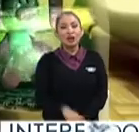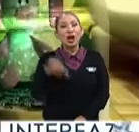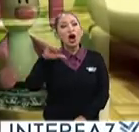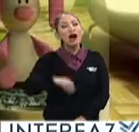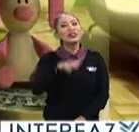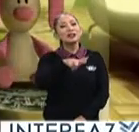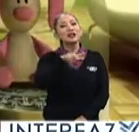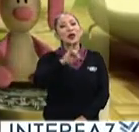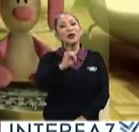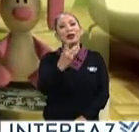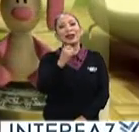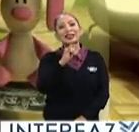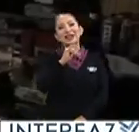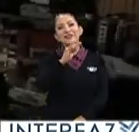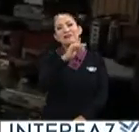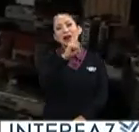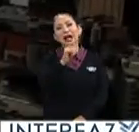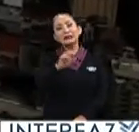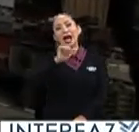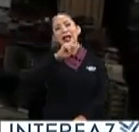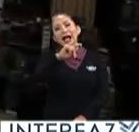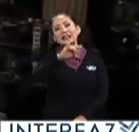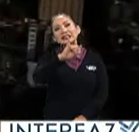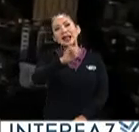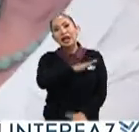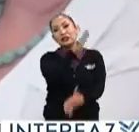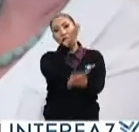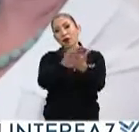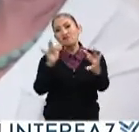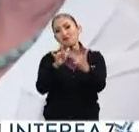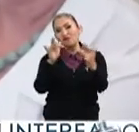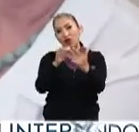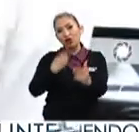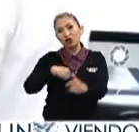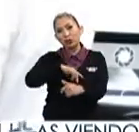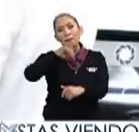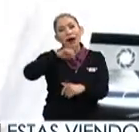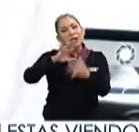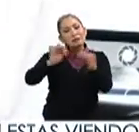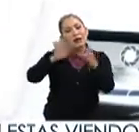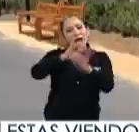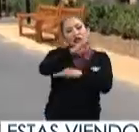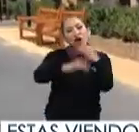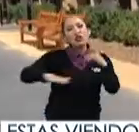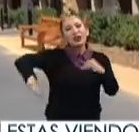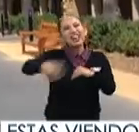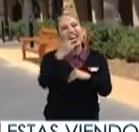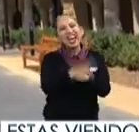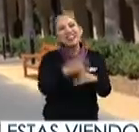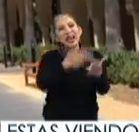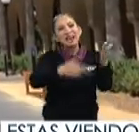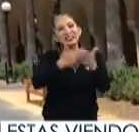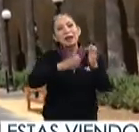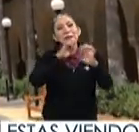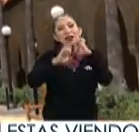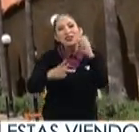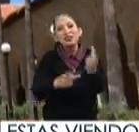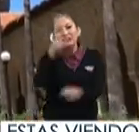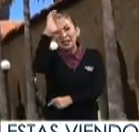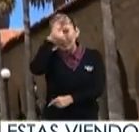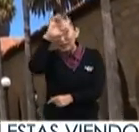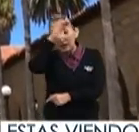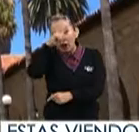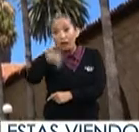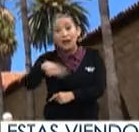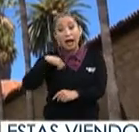Hoy 18 de junio en Interfaz, Ana Cristina Olvera se enlaza con nosotros para darnos todos los detalles sobre el taller de periodismo